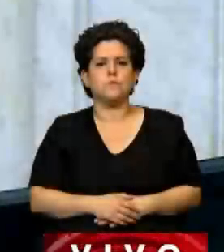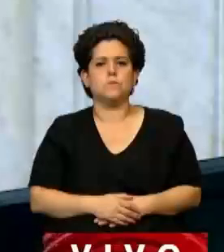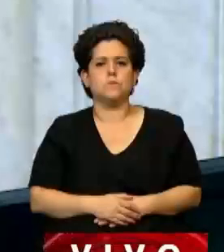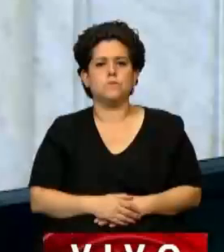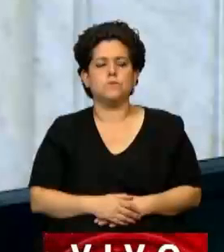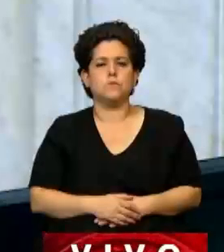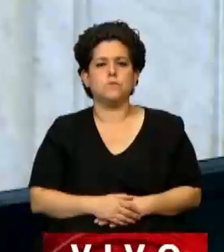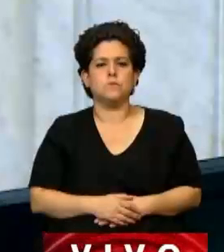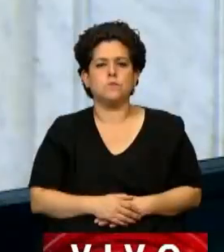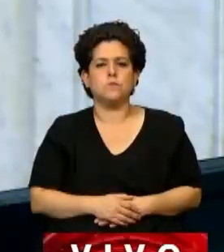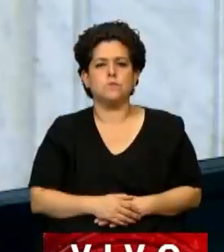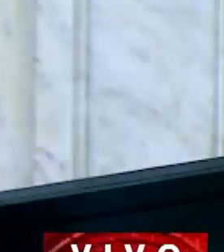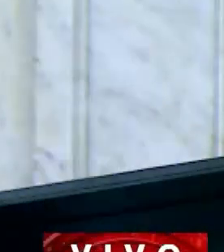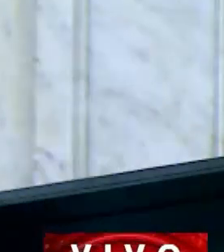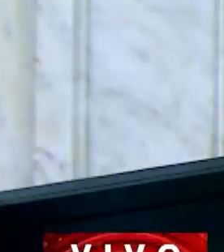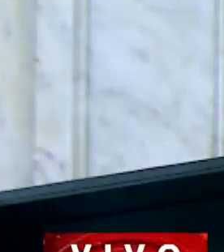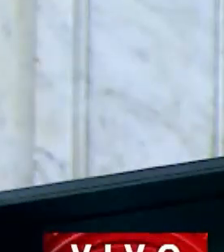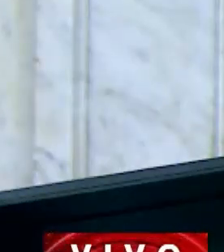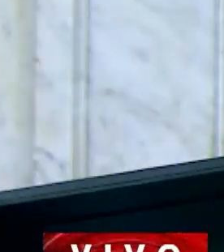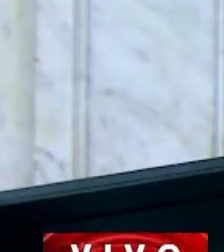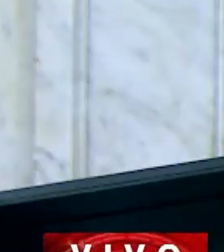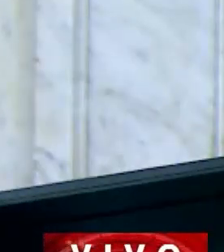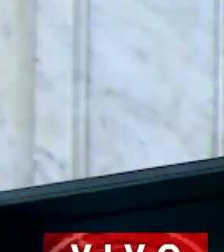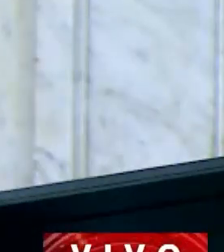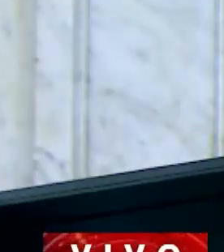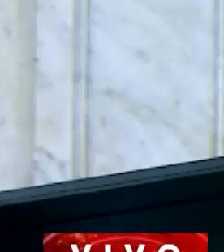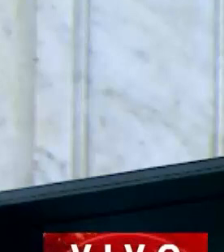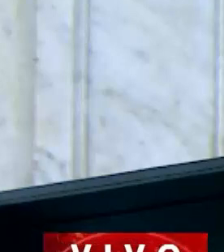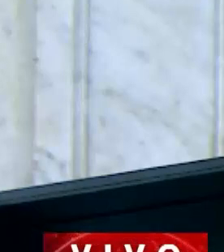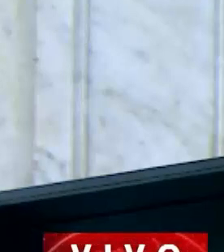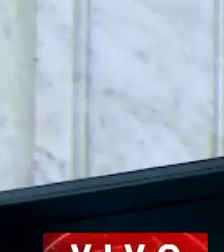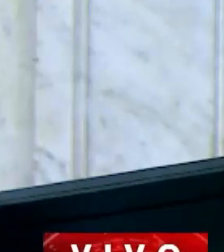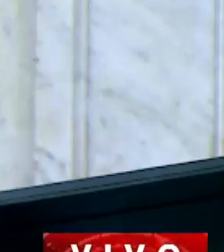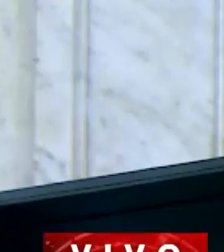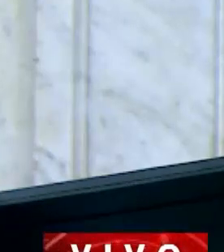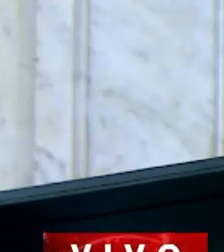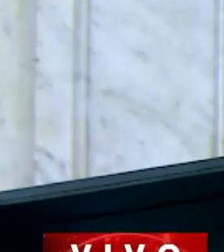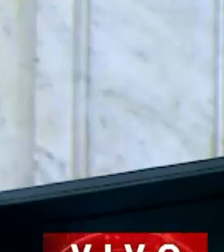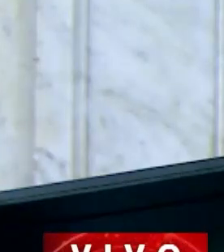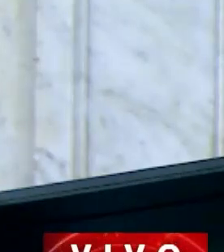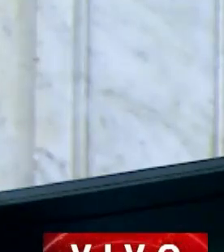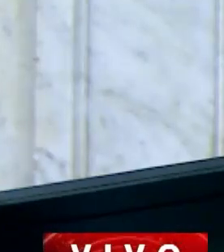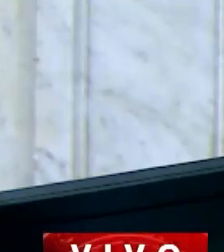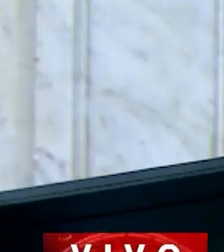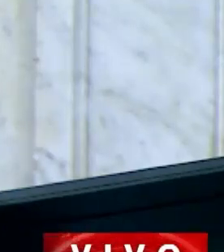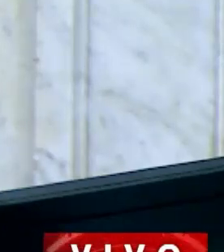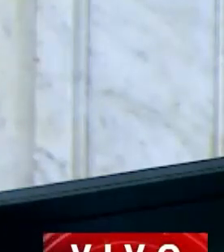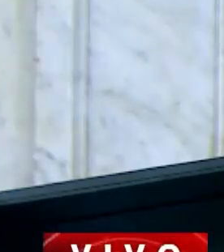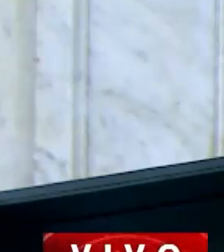Continúa en el uso de la palabra la diputada por la provincia de Córdoba, Gabriela Brouwer de Koning.